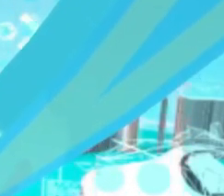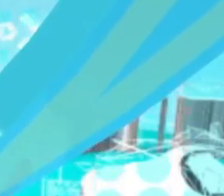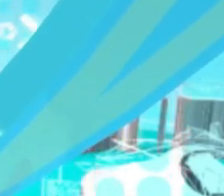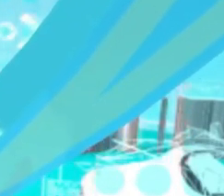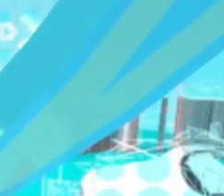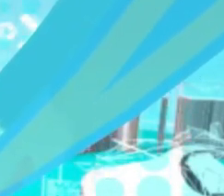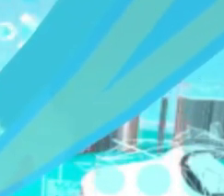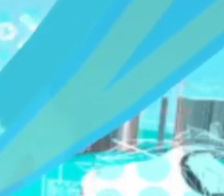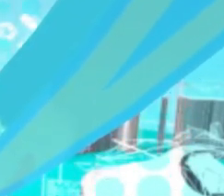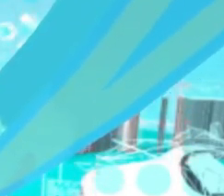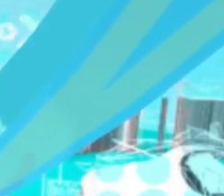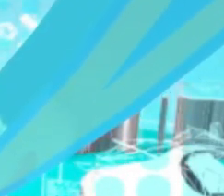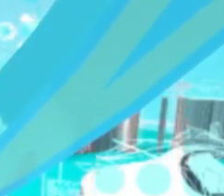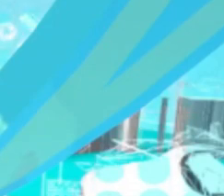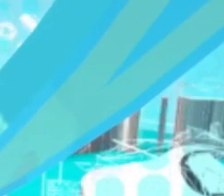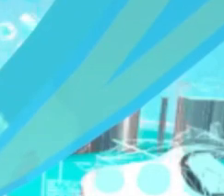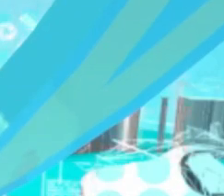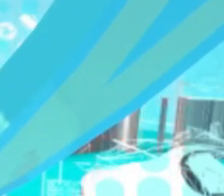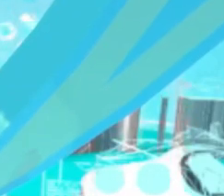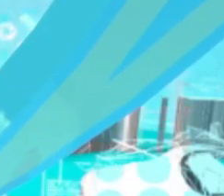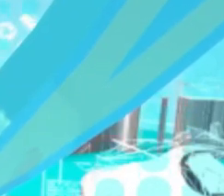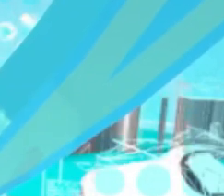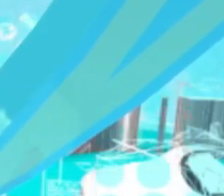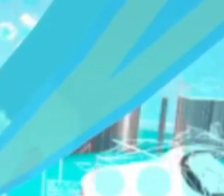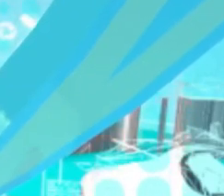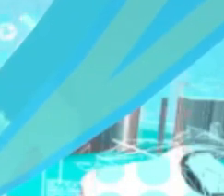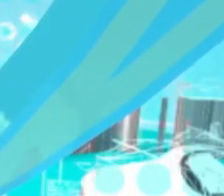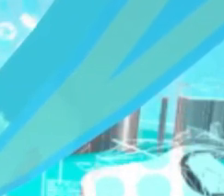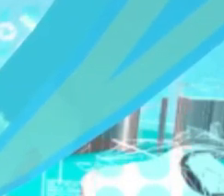575 colones con 49 céntimos.